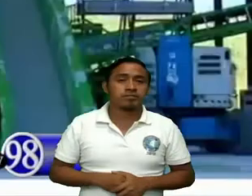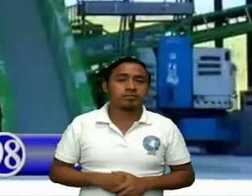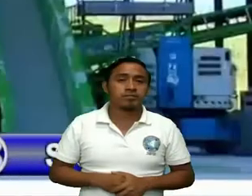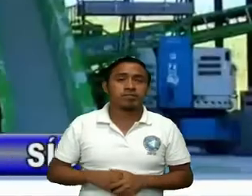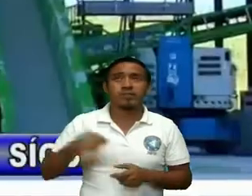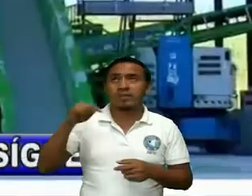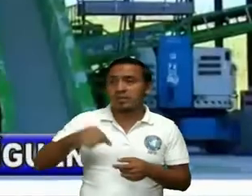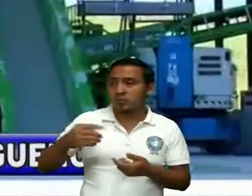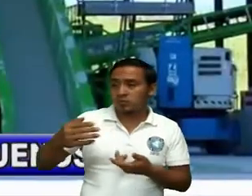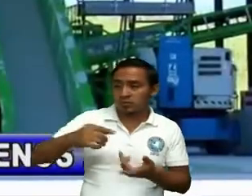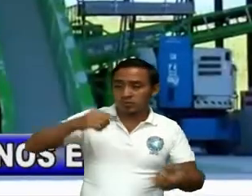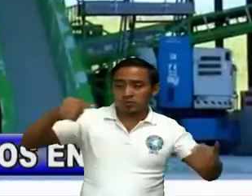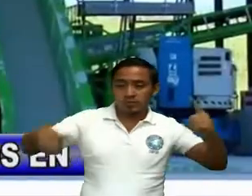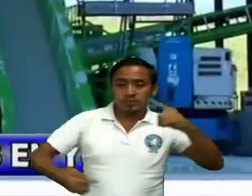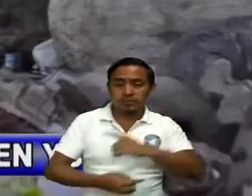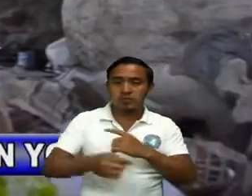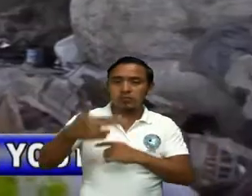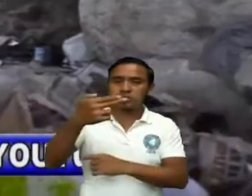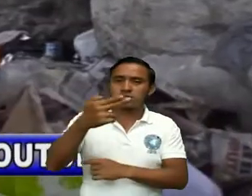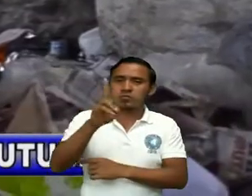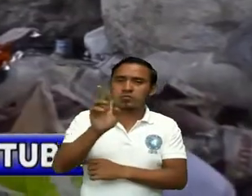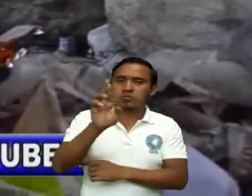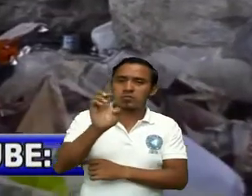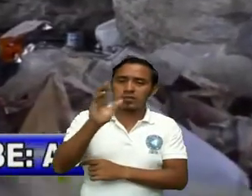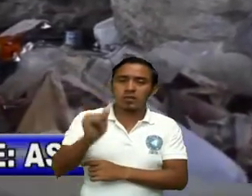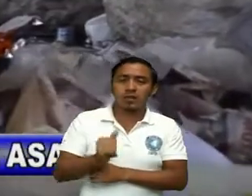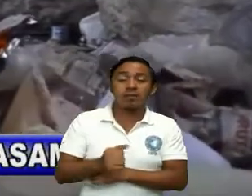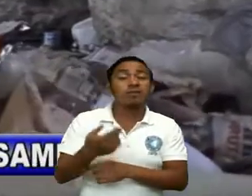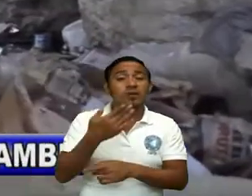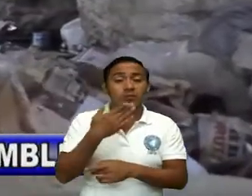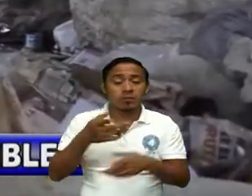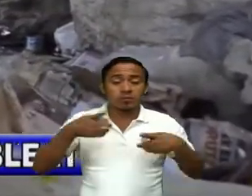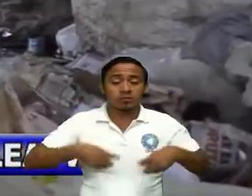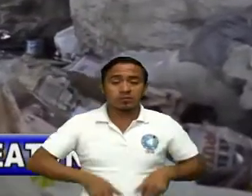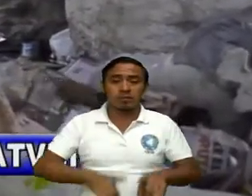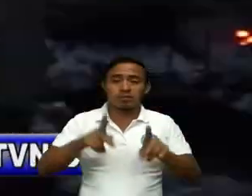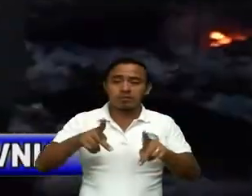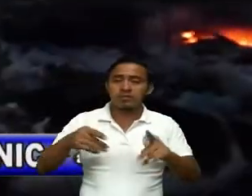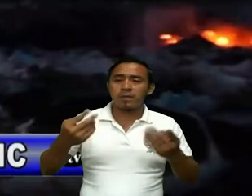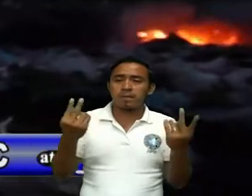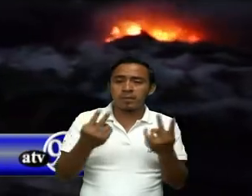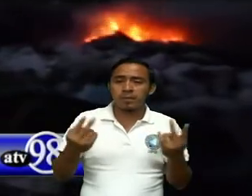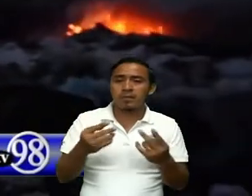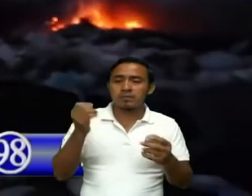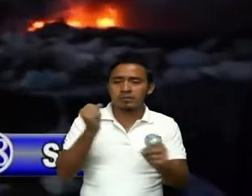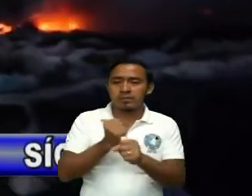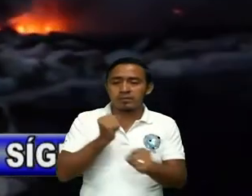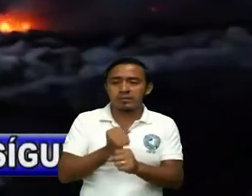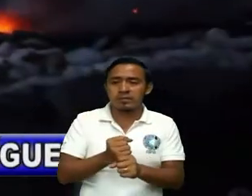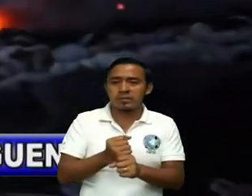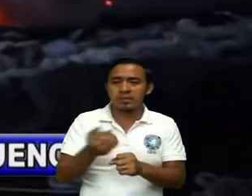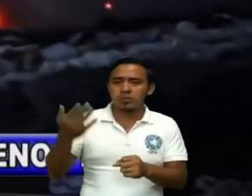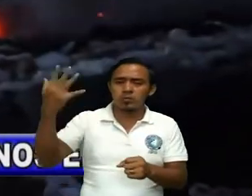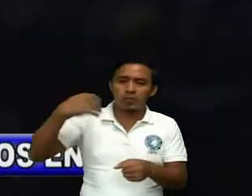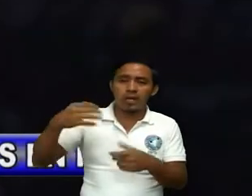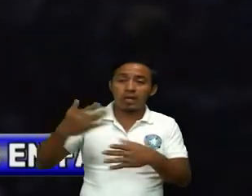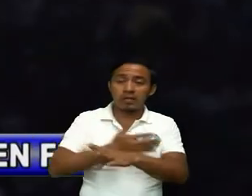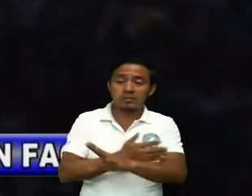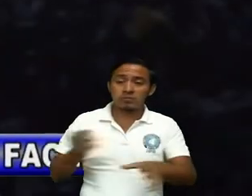Dentro de la reconversión de La Chureca, se contempló la dignificación de las personas que habitaban y laboraban en el antiguo